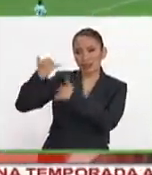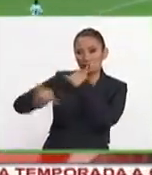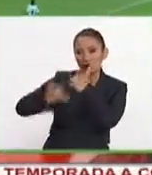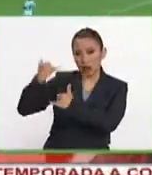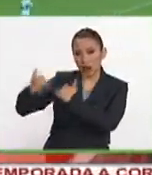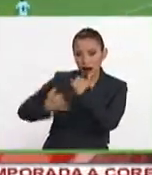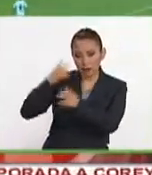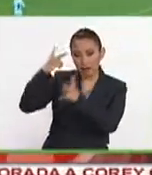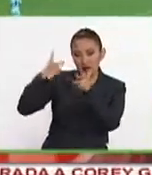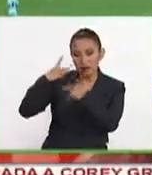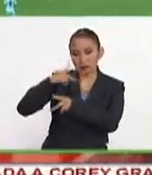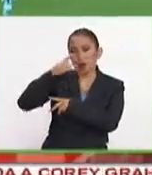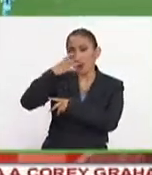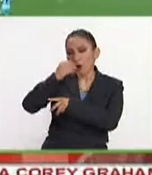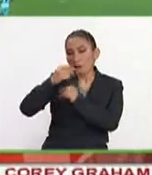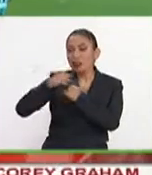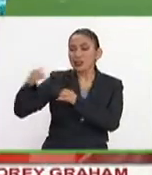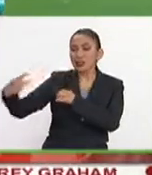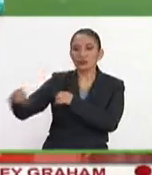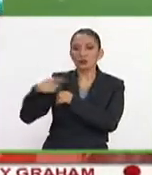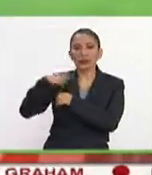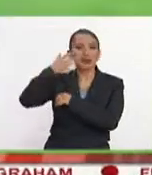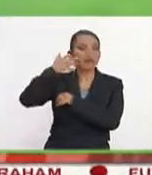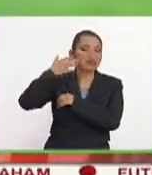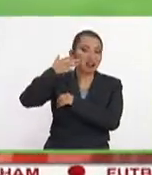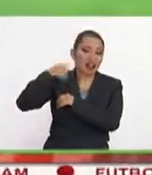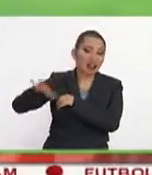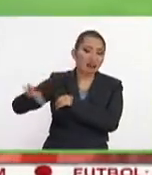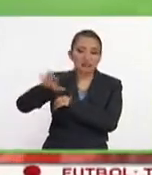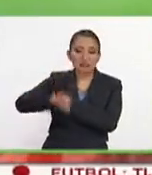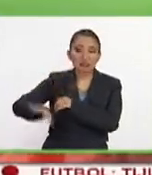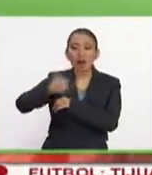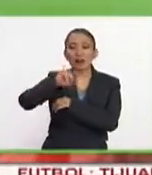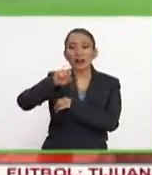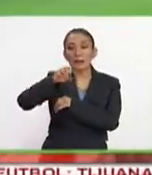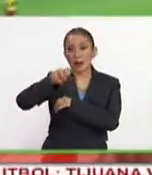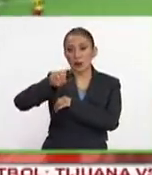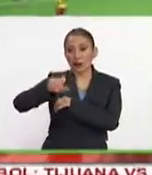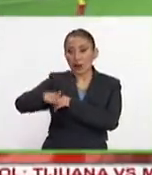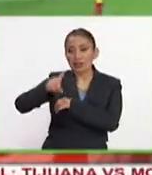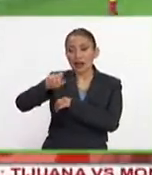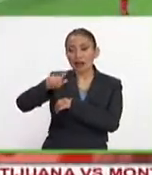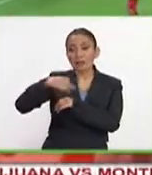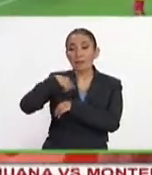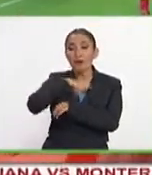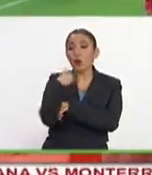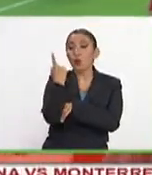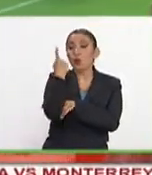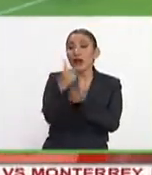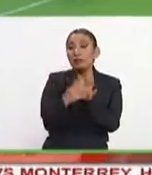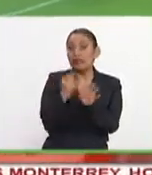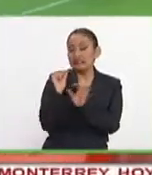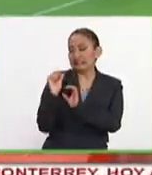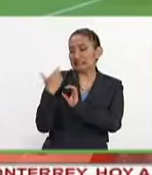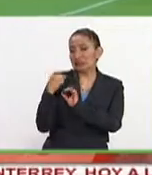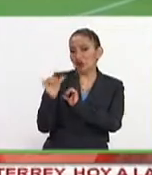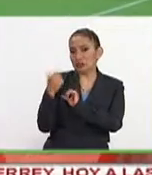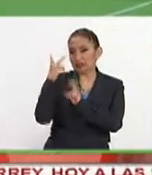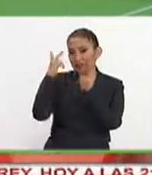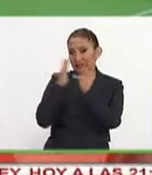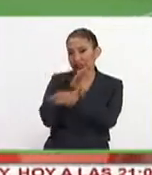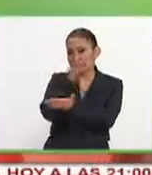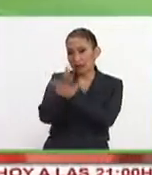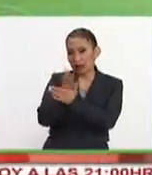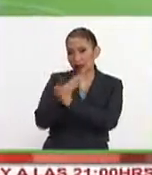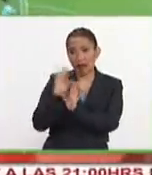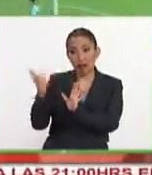visita lo consiguió contra Lobos y en casa contra Tigres. Bueno, los de José Manuel de la Torre solo ha perdido una de sus recientes 11 visitas en la